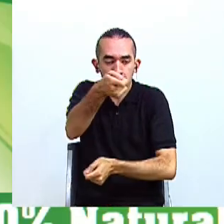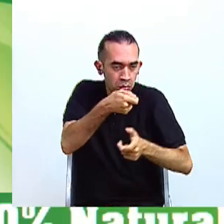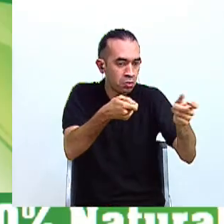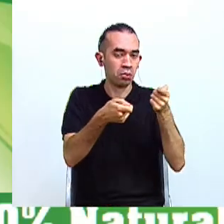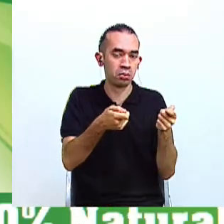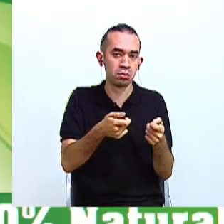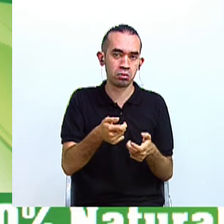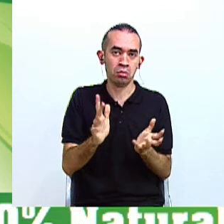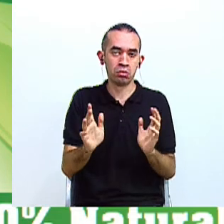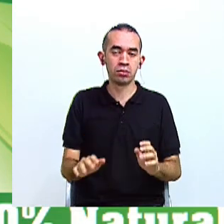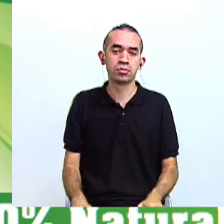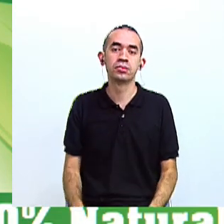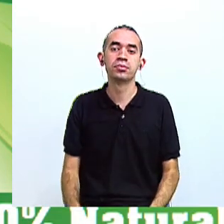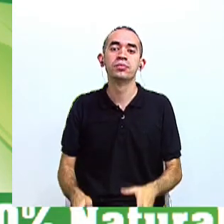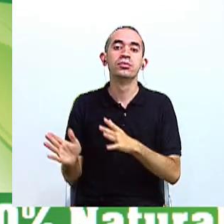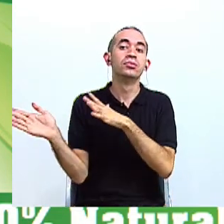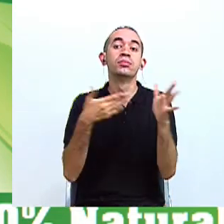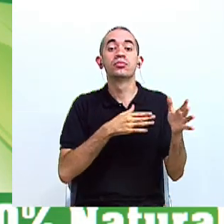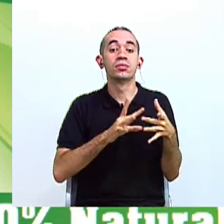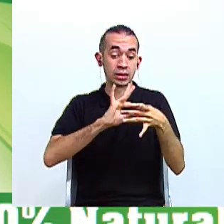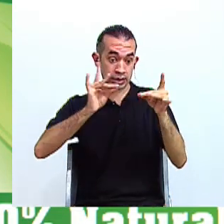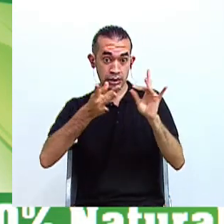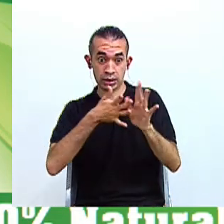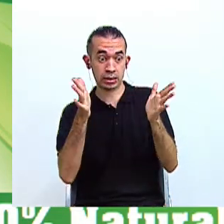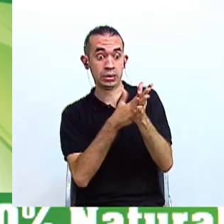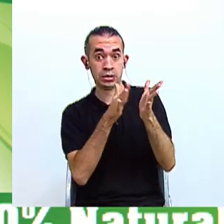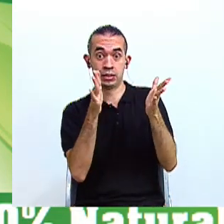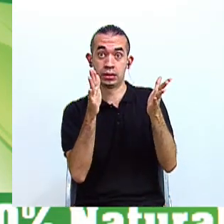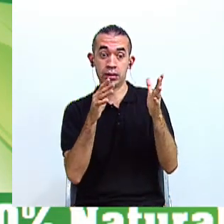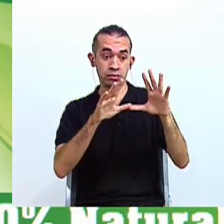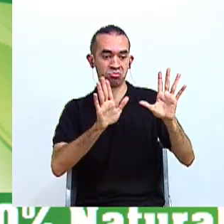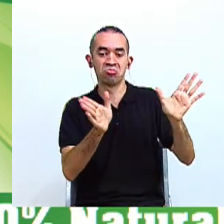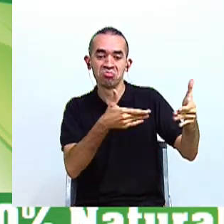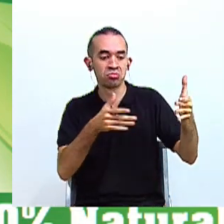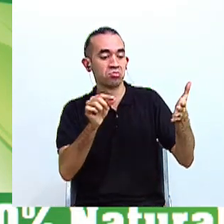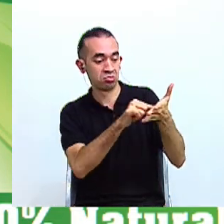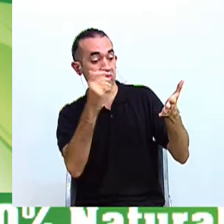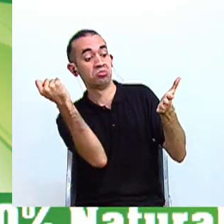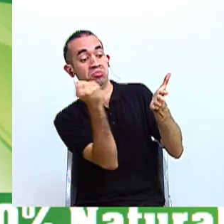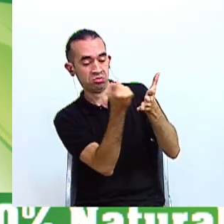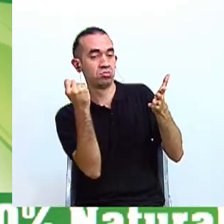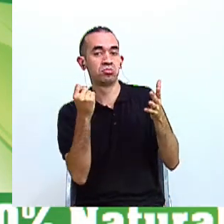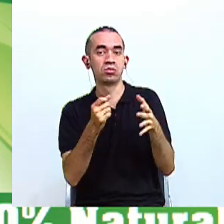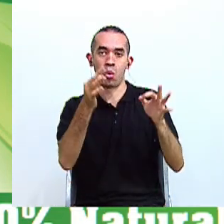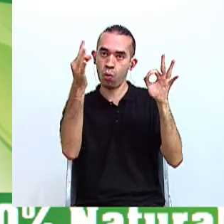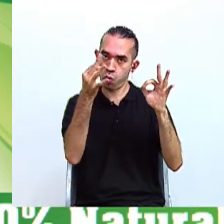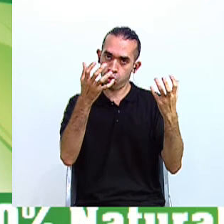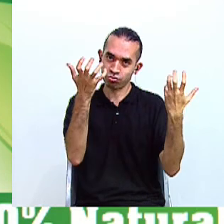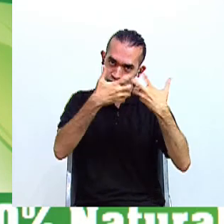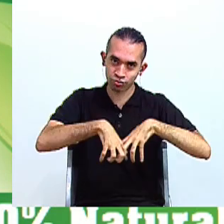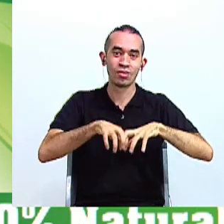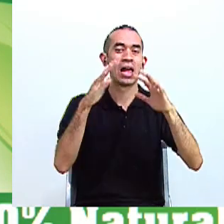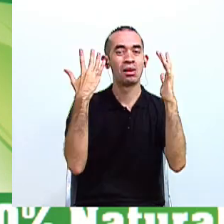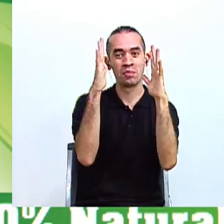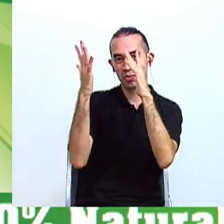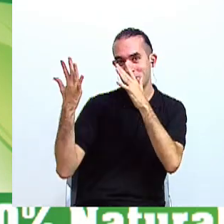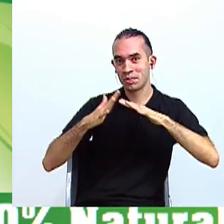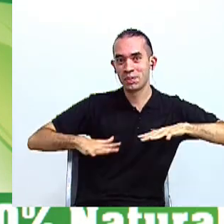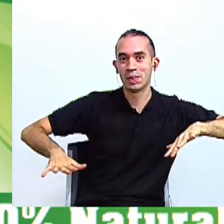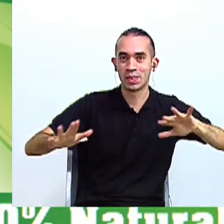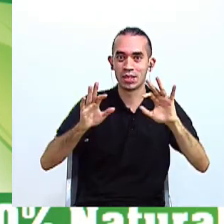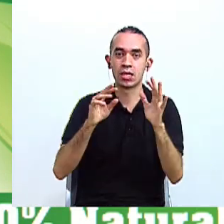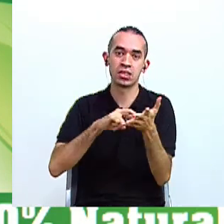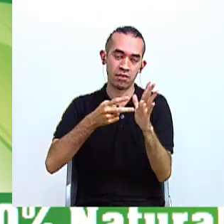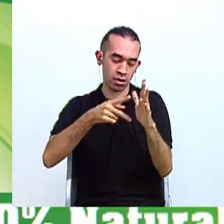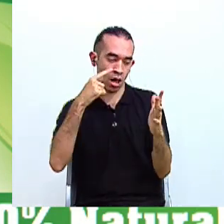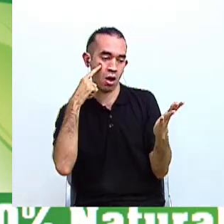Tratemos de adquirir productos con etiqueta ecológica. Eso significa que han sido premiados también, que han sido reconocidos por su esfuerzo en la